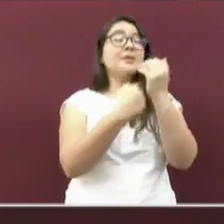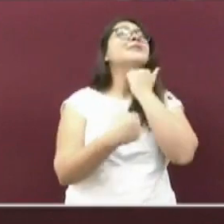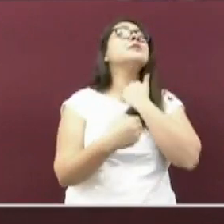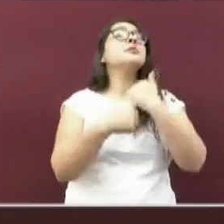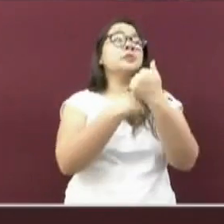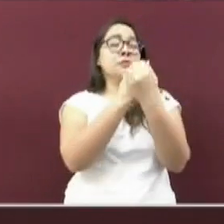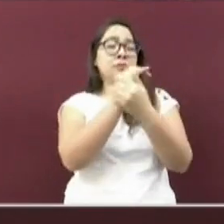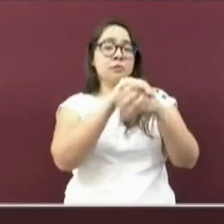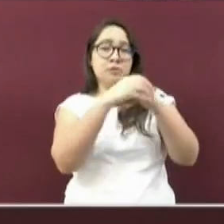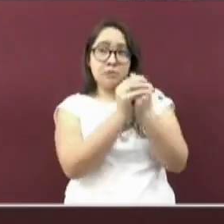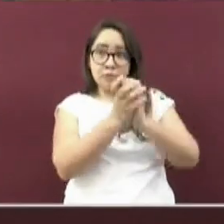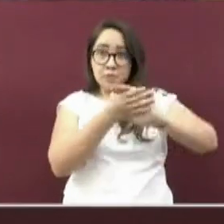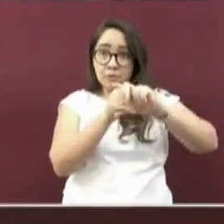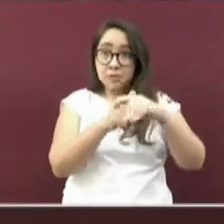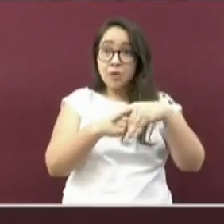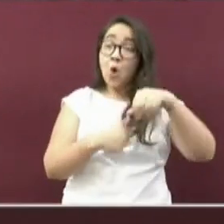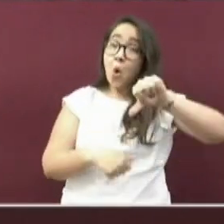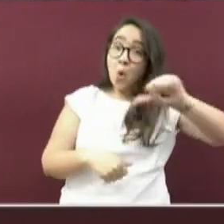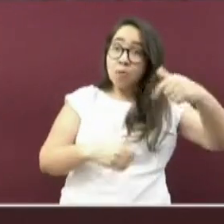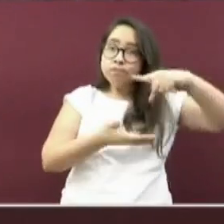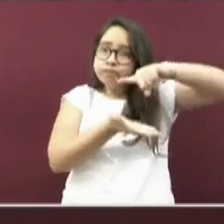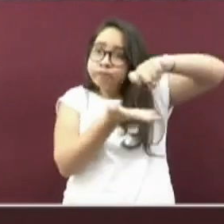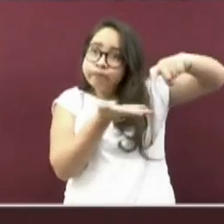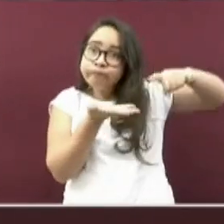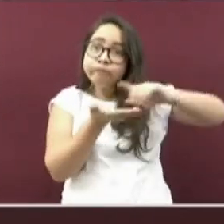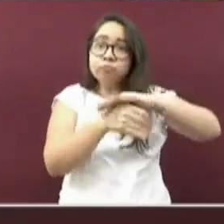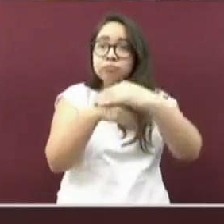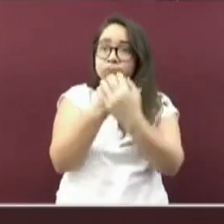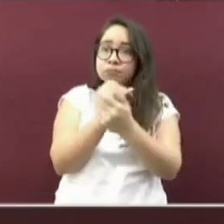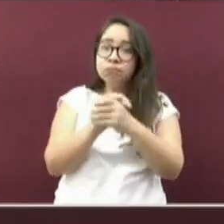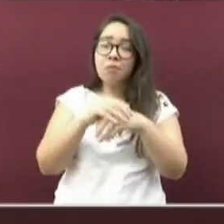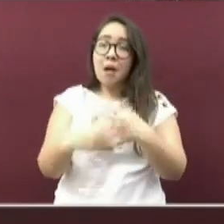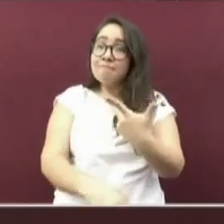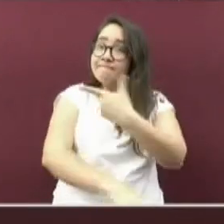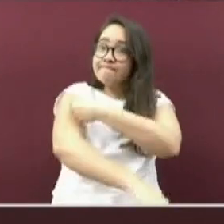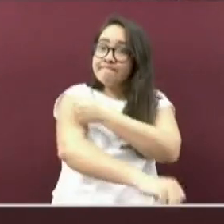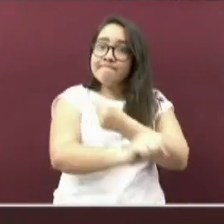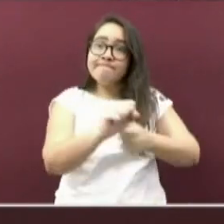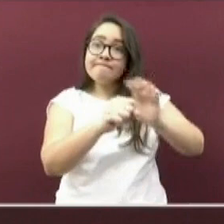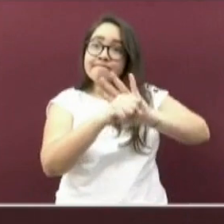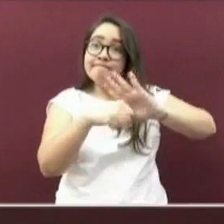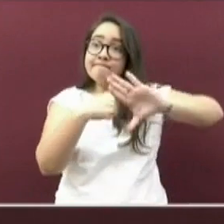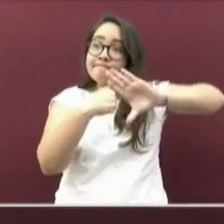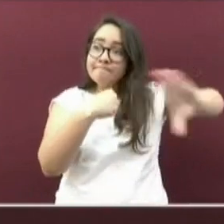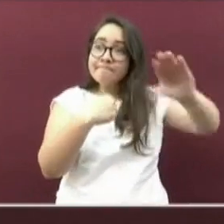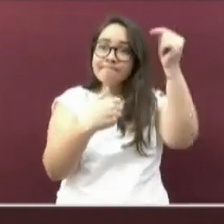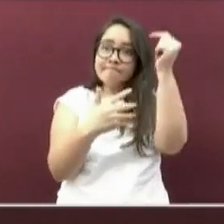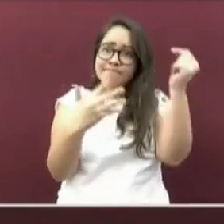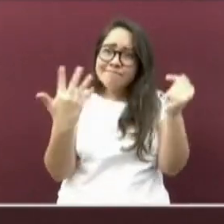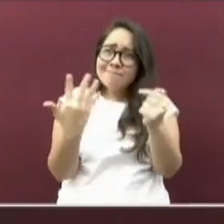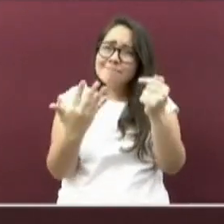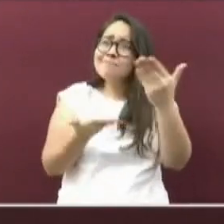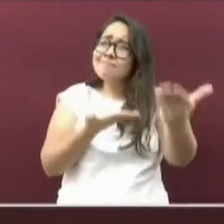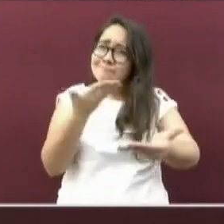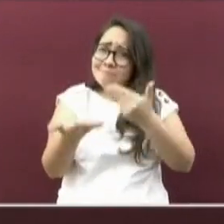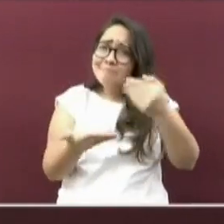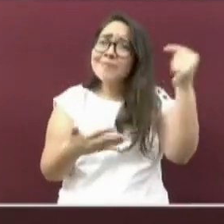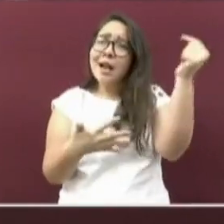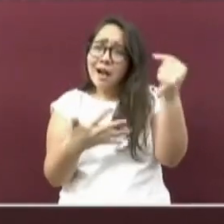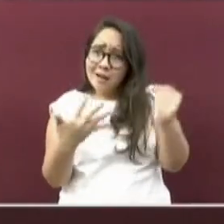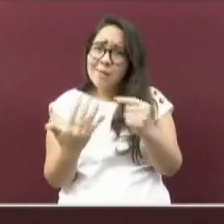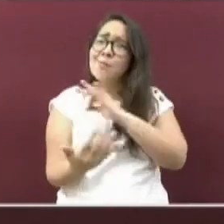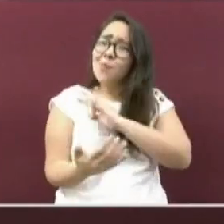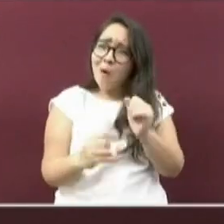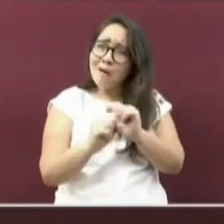o el spray y la vacunación necesaria contra COVID. Ahí está, con eso se combate